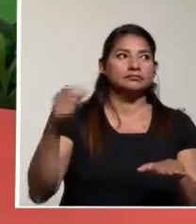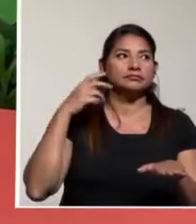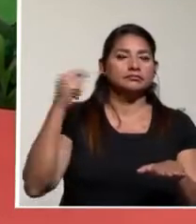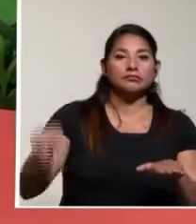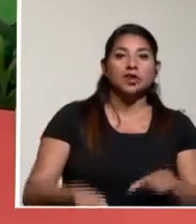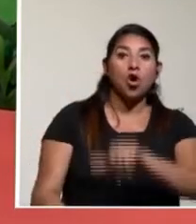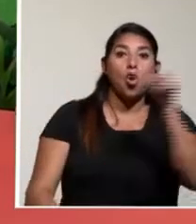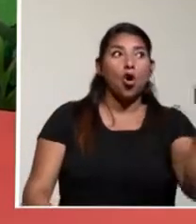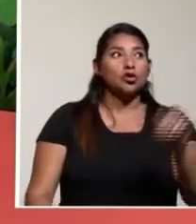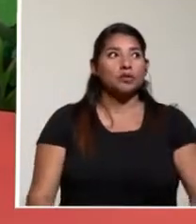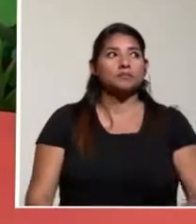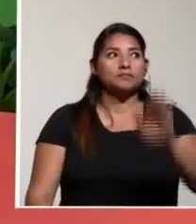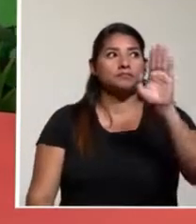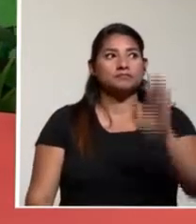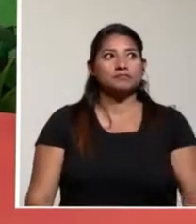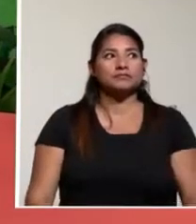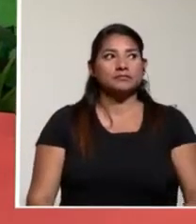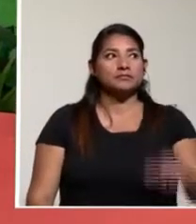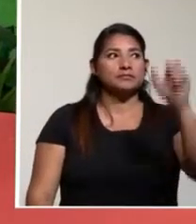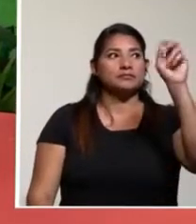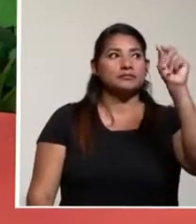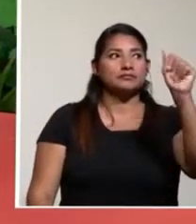Otro lado. Lado 2.